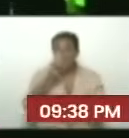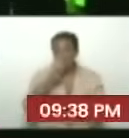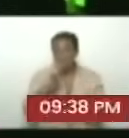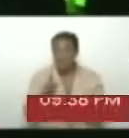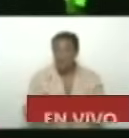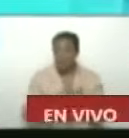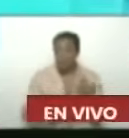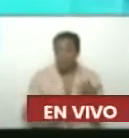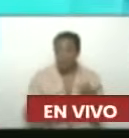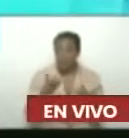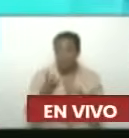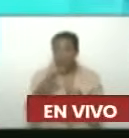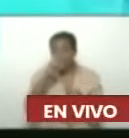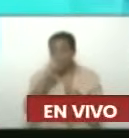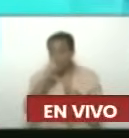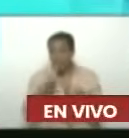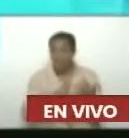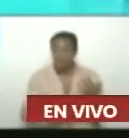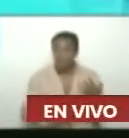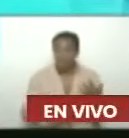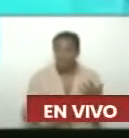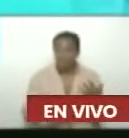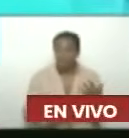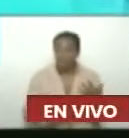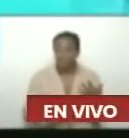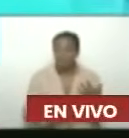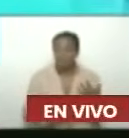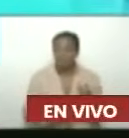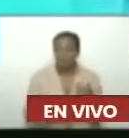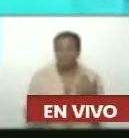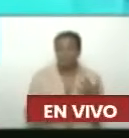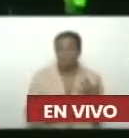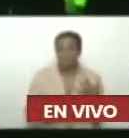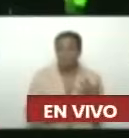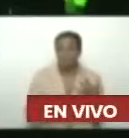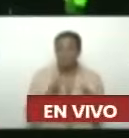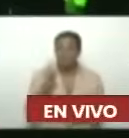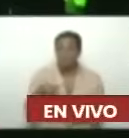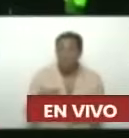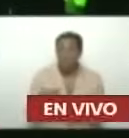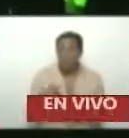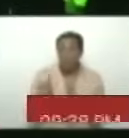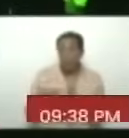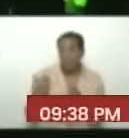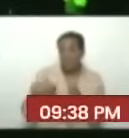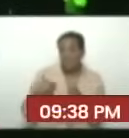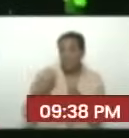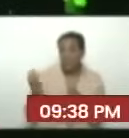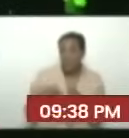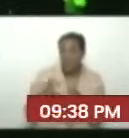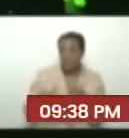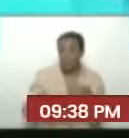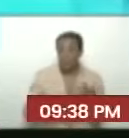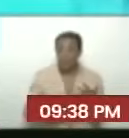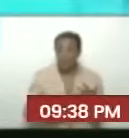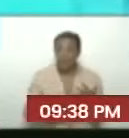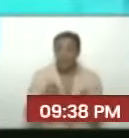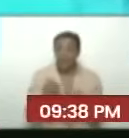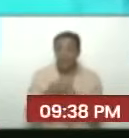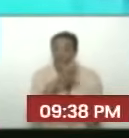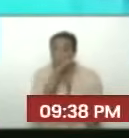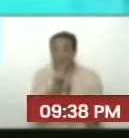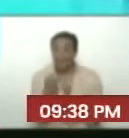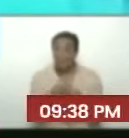años, cuarto año, ¿verdad? Caporal, ¿eh? Aquí también hay mucha gente, bueno, de Argentina más que aquí, de apellido